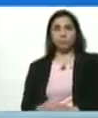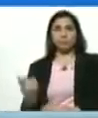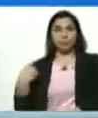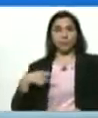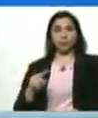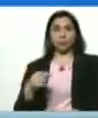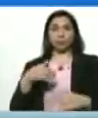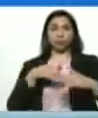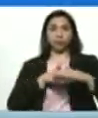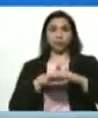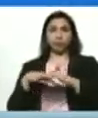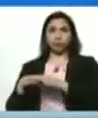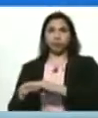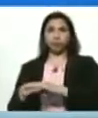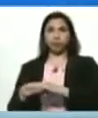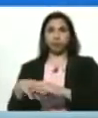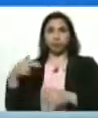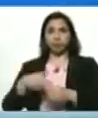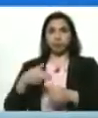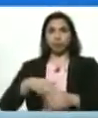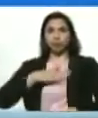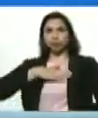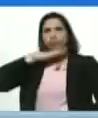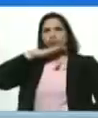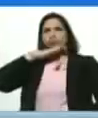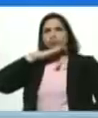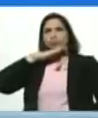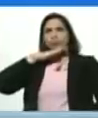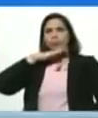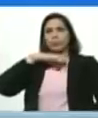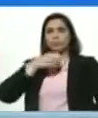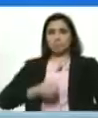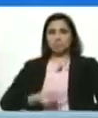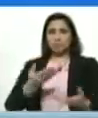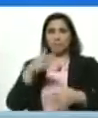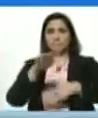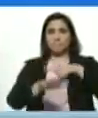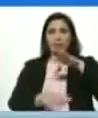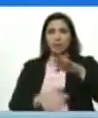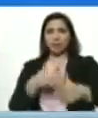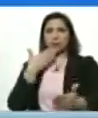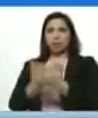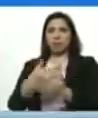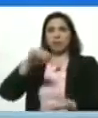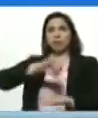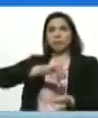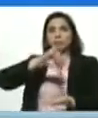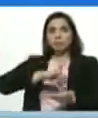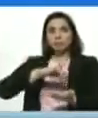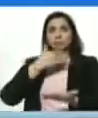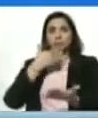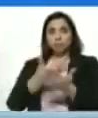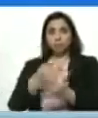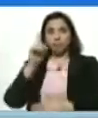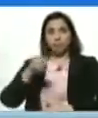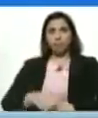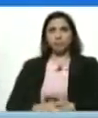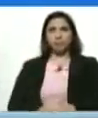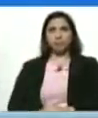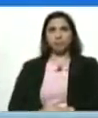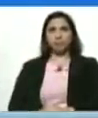de gasolina suficiente para dar este paso gracias airam y gracias